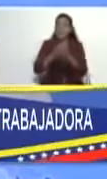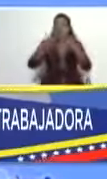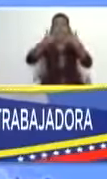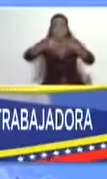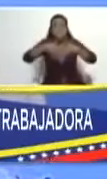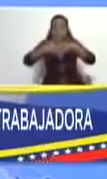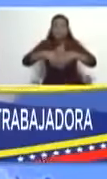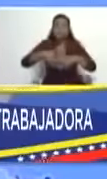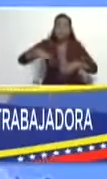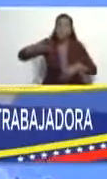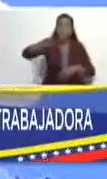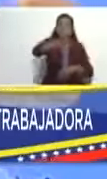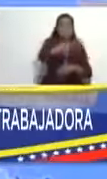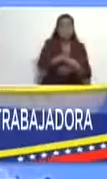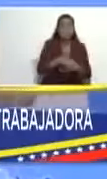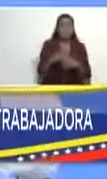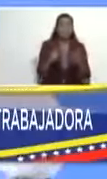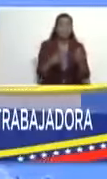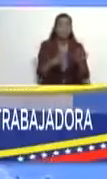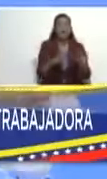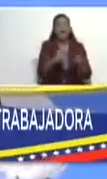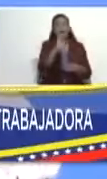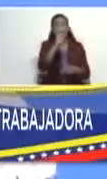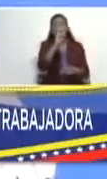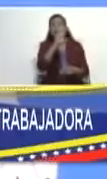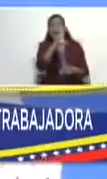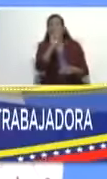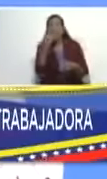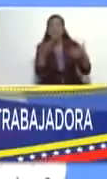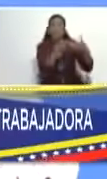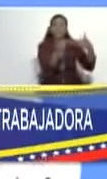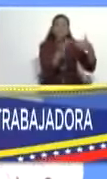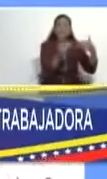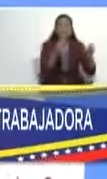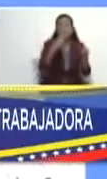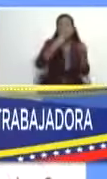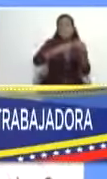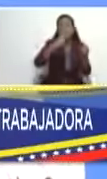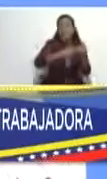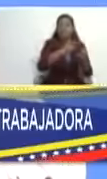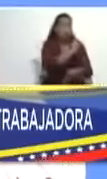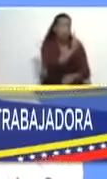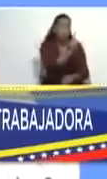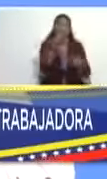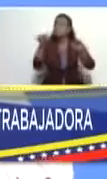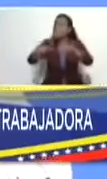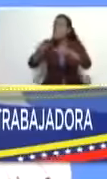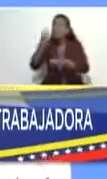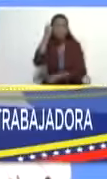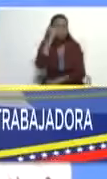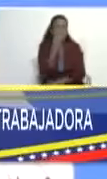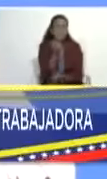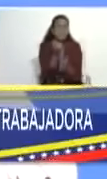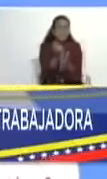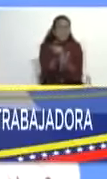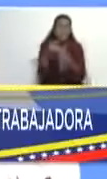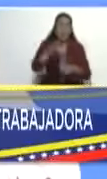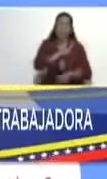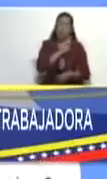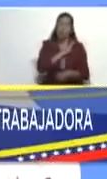nuevo sistema cambiario que no depende de Cadivi, de los petrodólares, sino depende del mismo sistema económico,